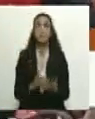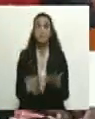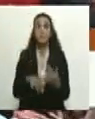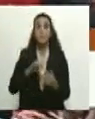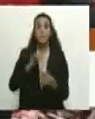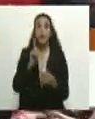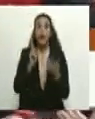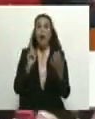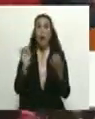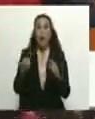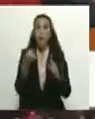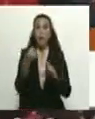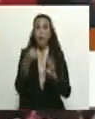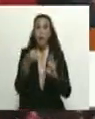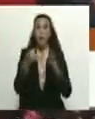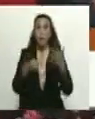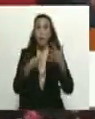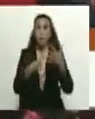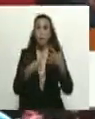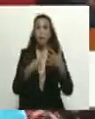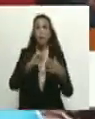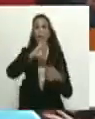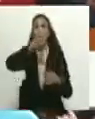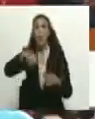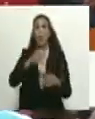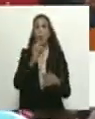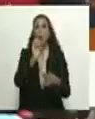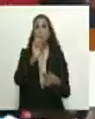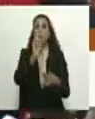José Montiel, líder de comunidad.